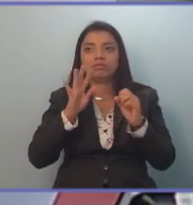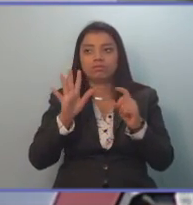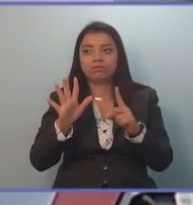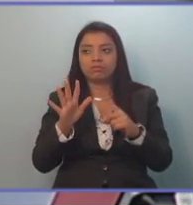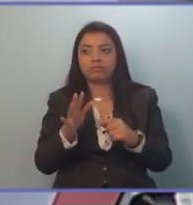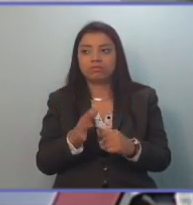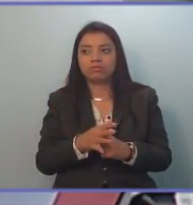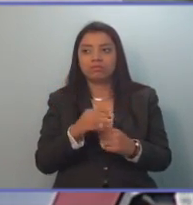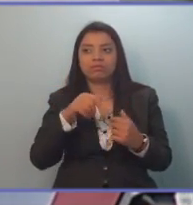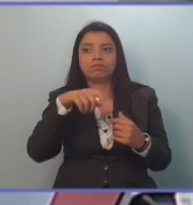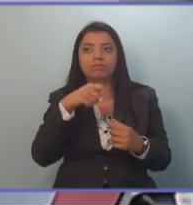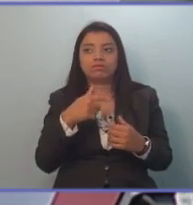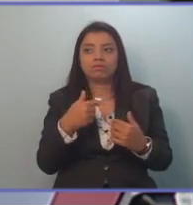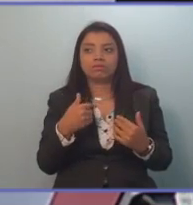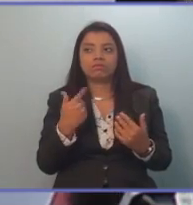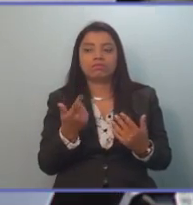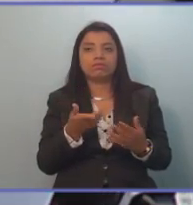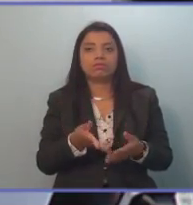siguiente manera.